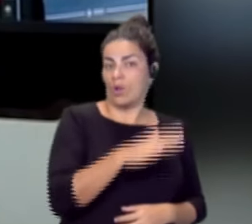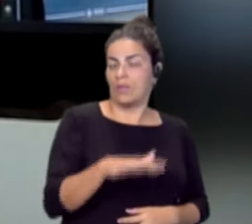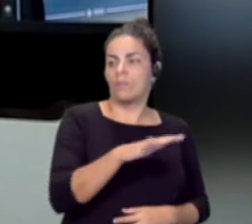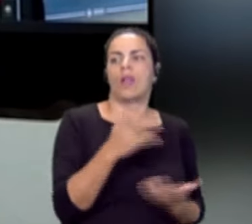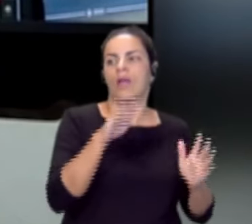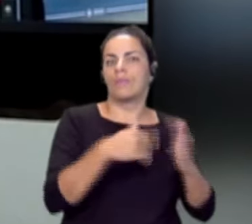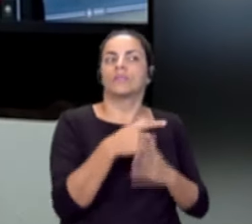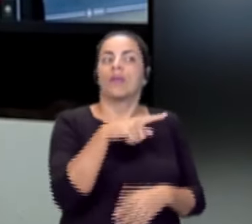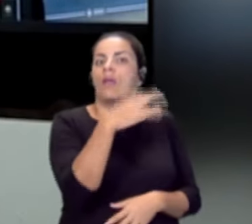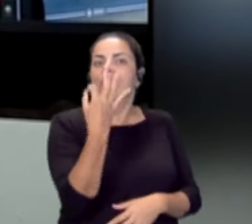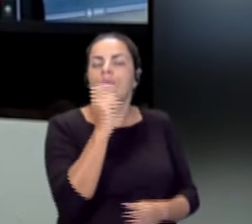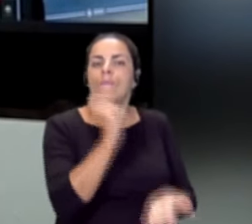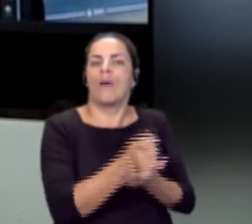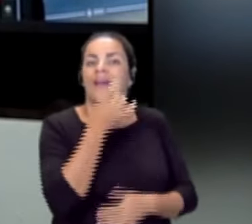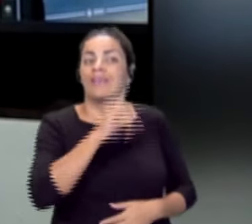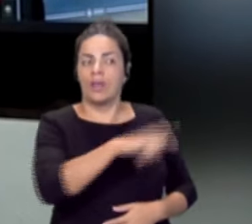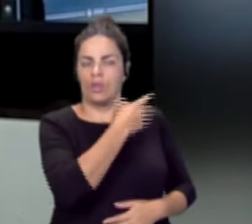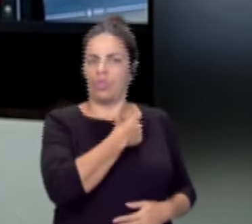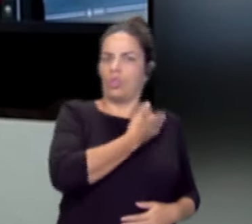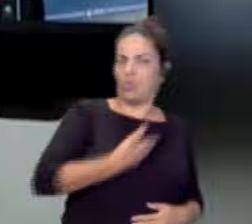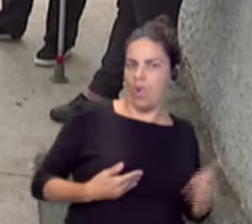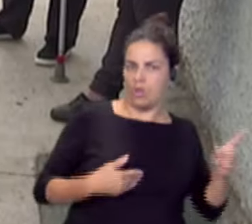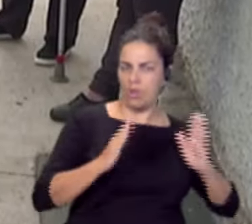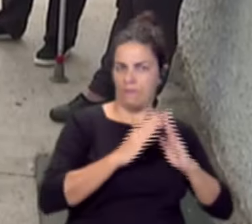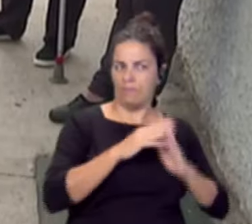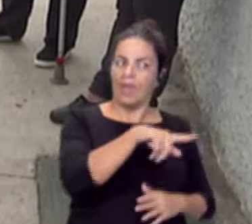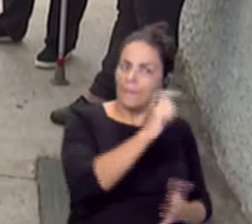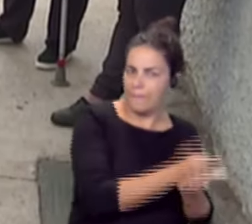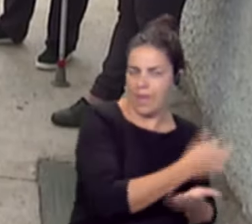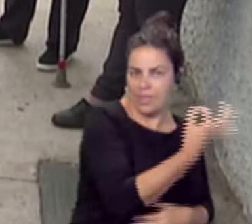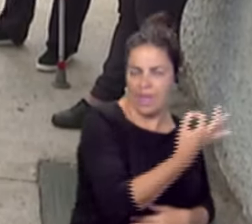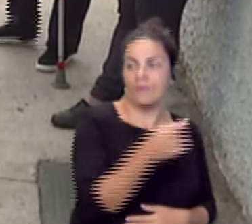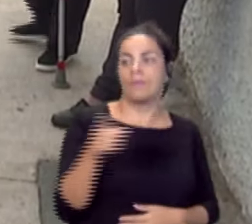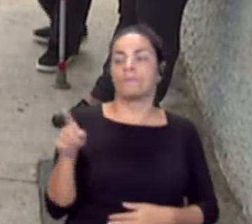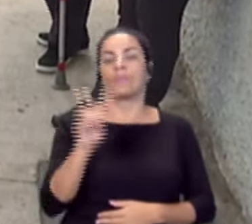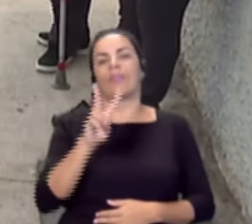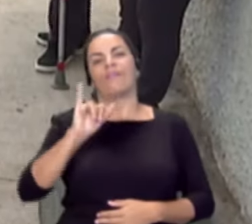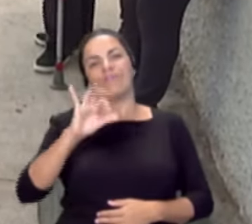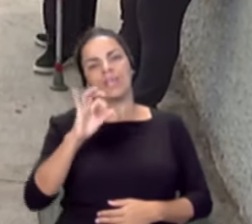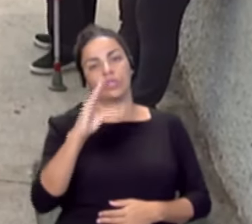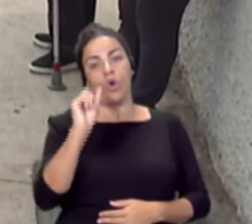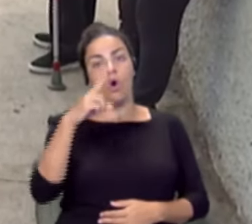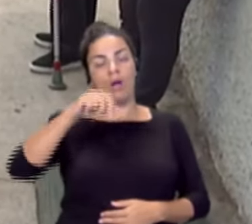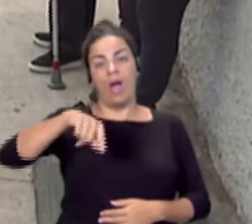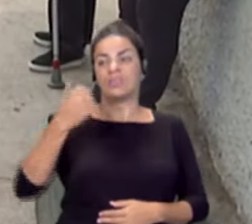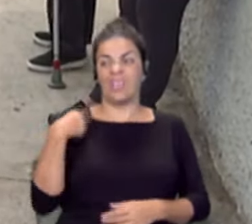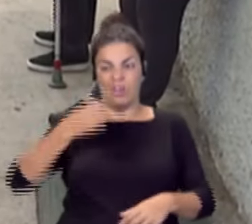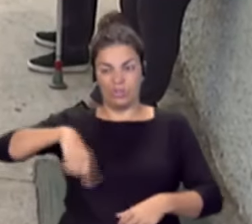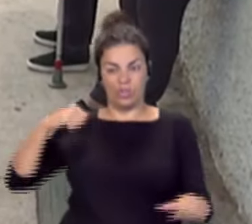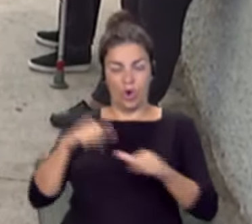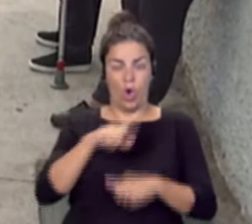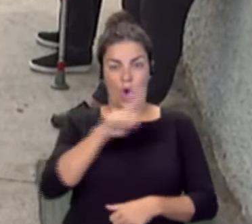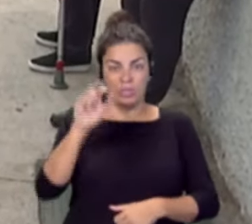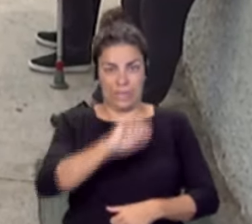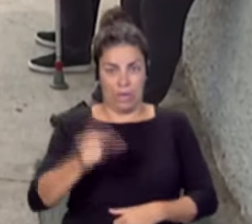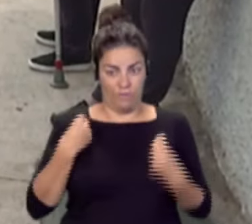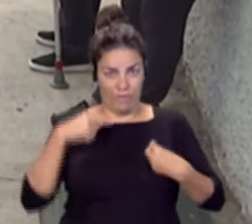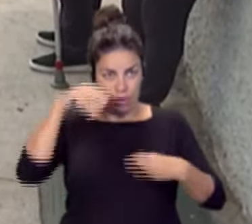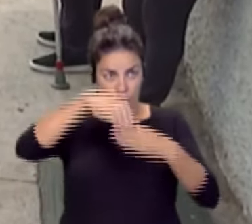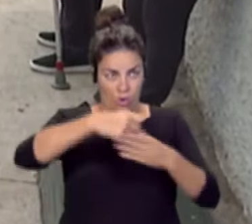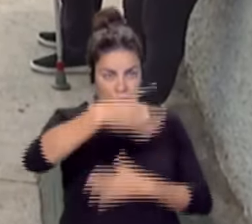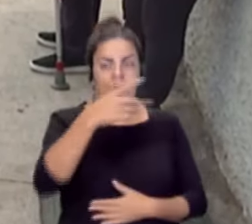tributario en este caso es el propietario de la vivienda. Visocan hace 11 años que vivimos aquí y nos pasa en el recibo,